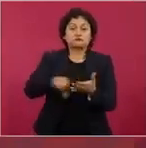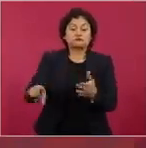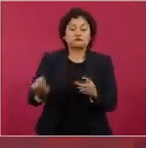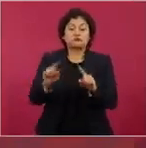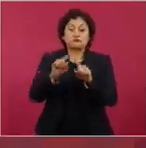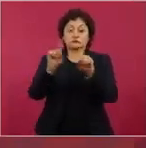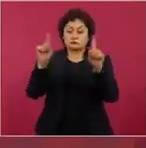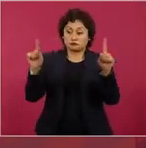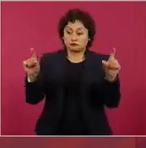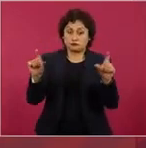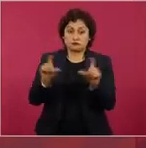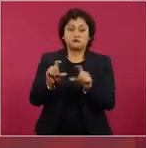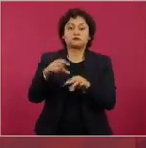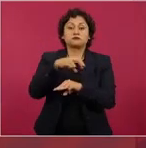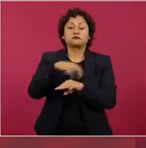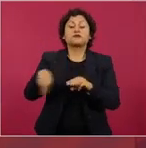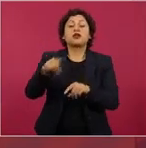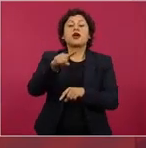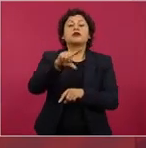en la playa.